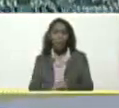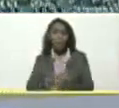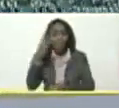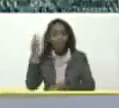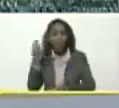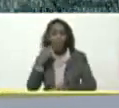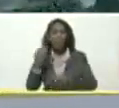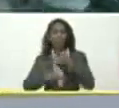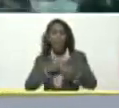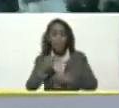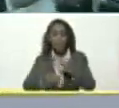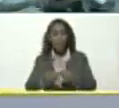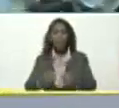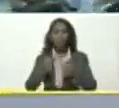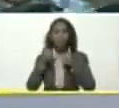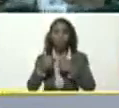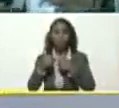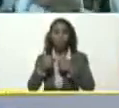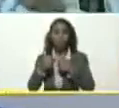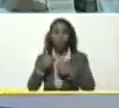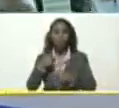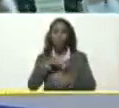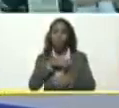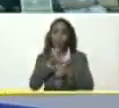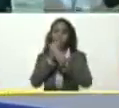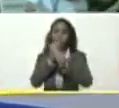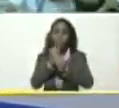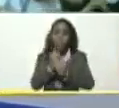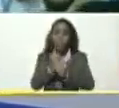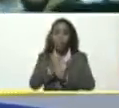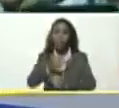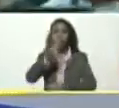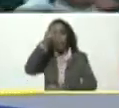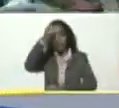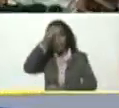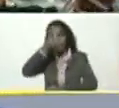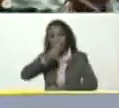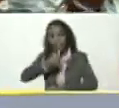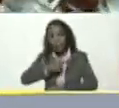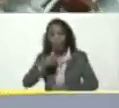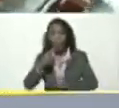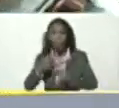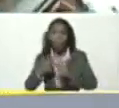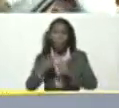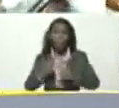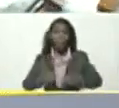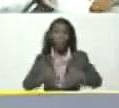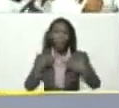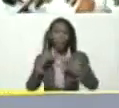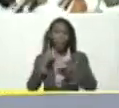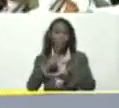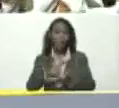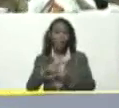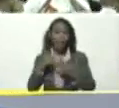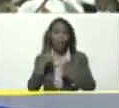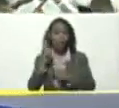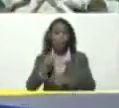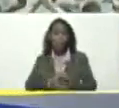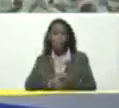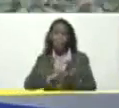verdaderamente se cumplió. Esperemos con paciencia, pero la emoción llegó a su